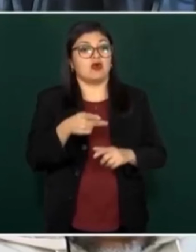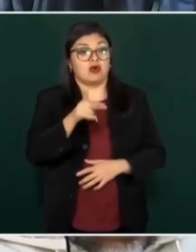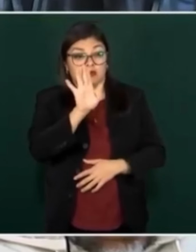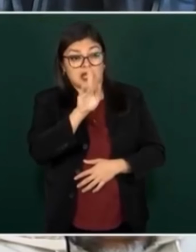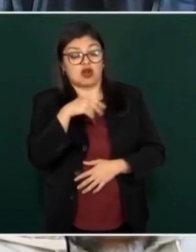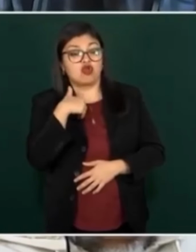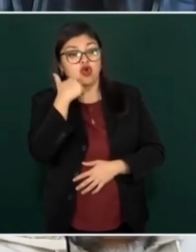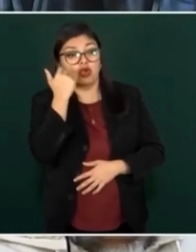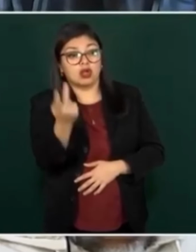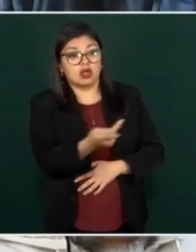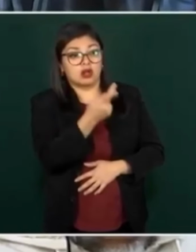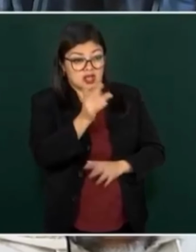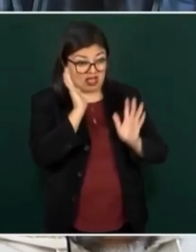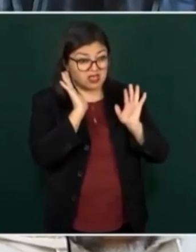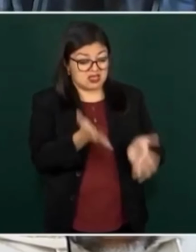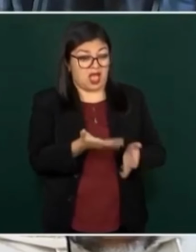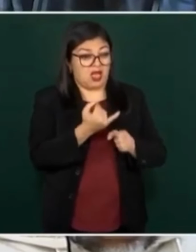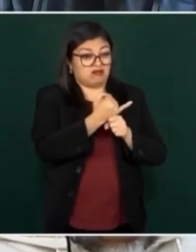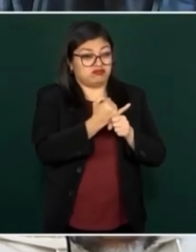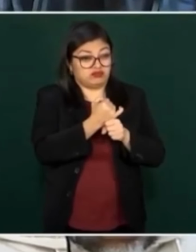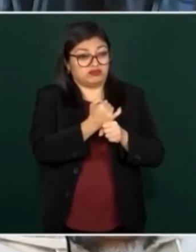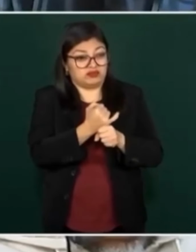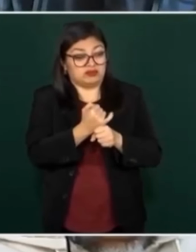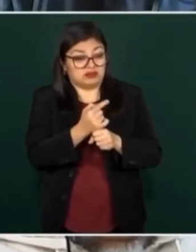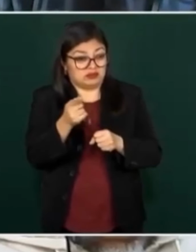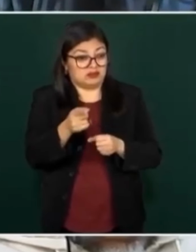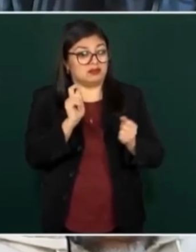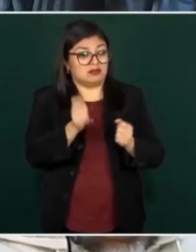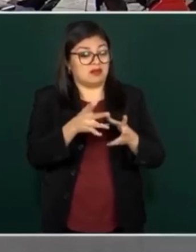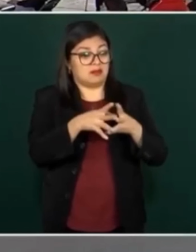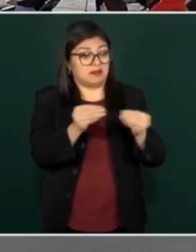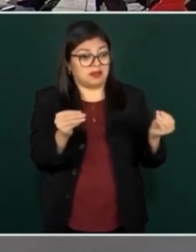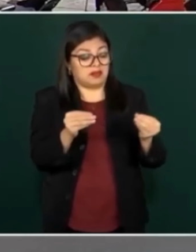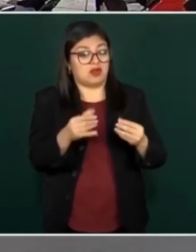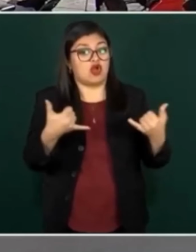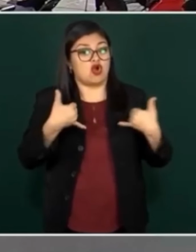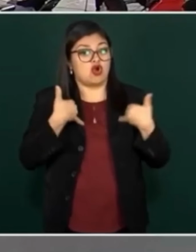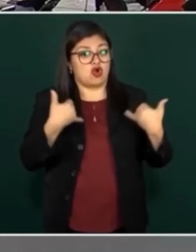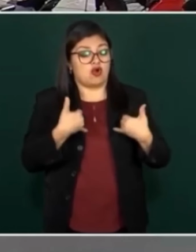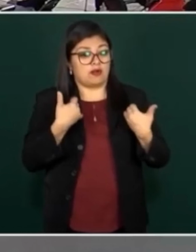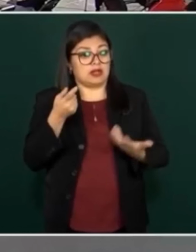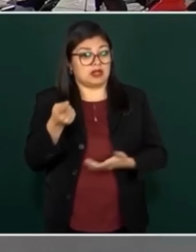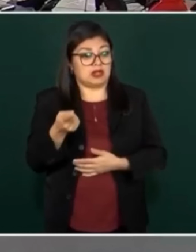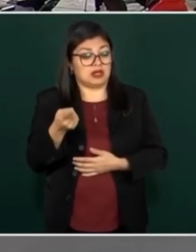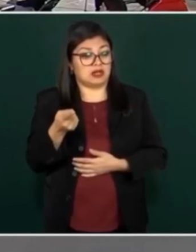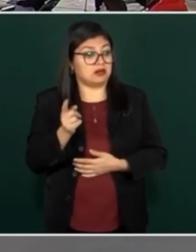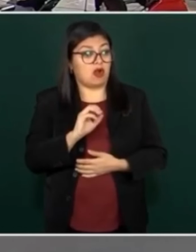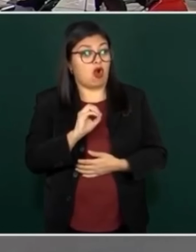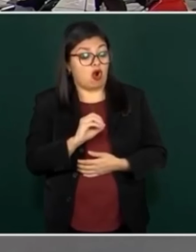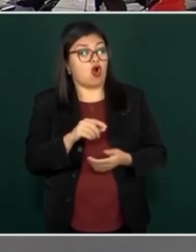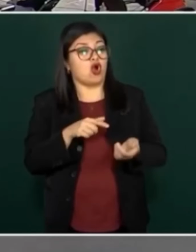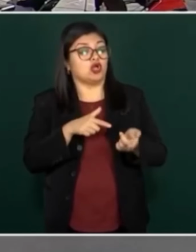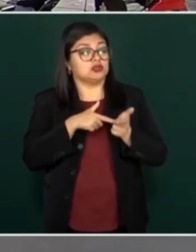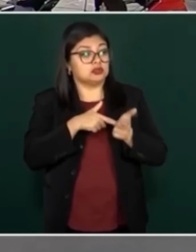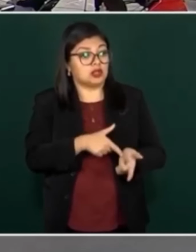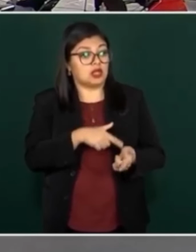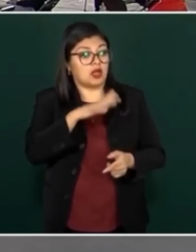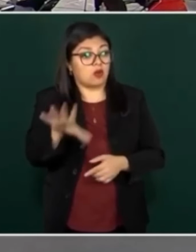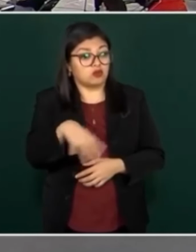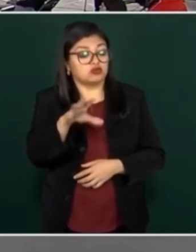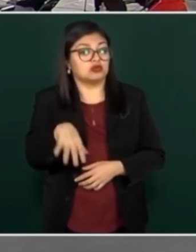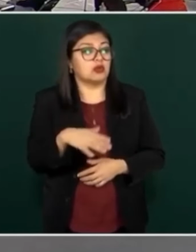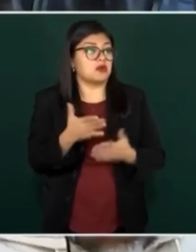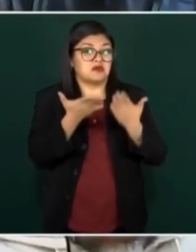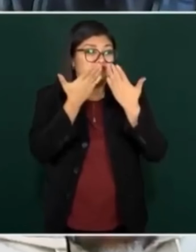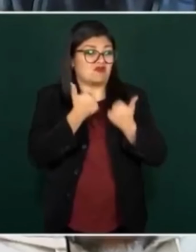atrajo la investigación de este caso de desaparición del coronel, si lo siguen buscando, no hay nada de